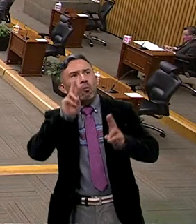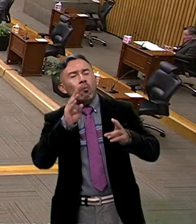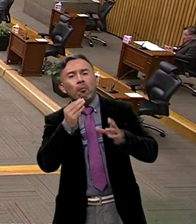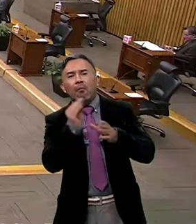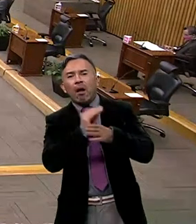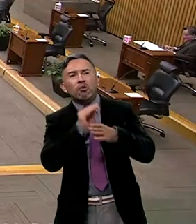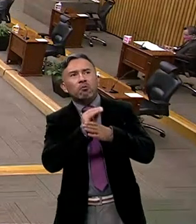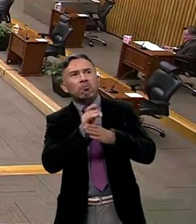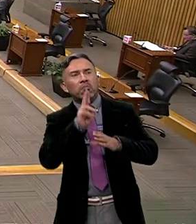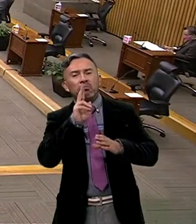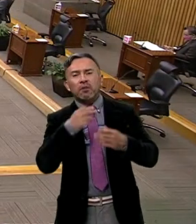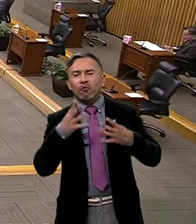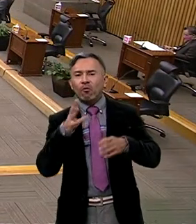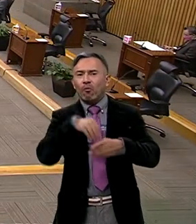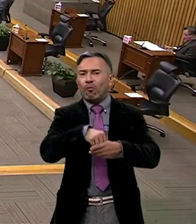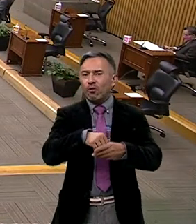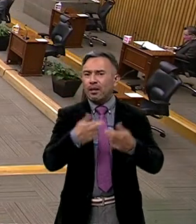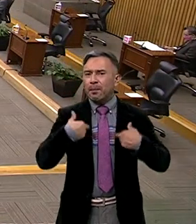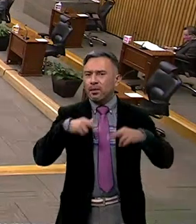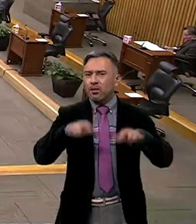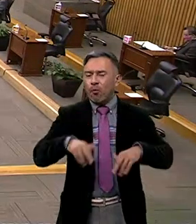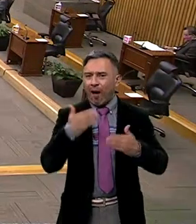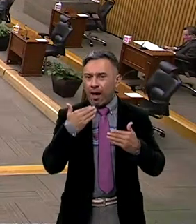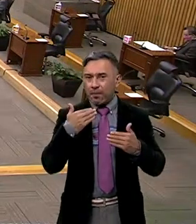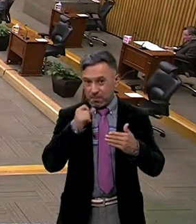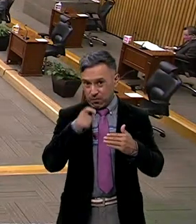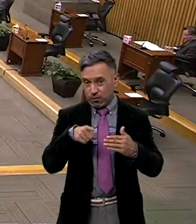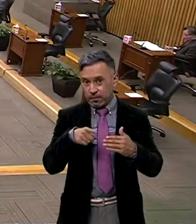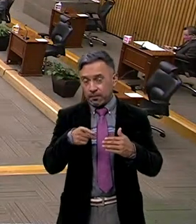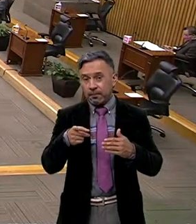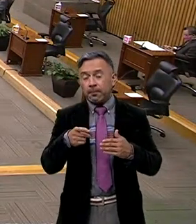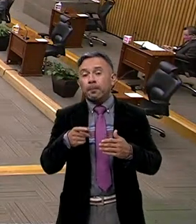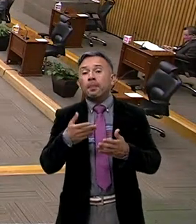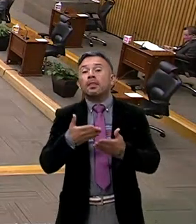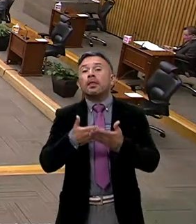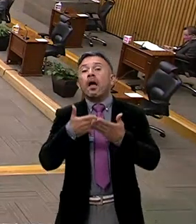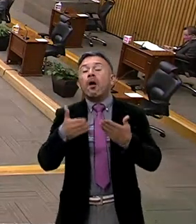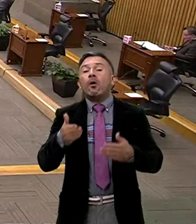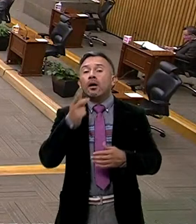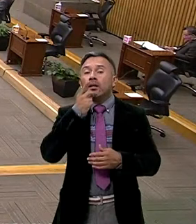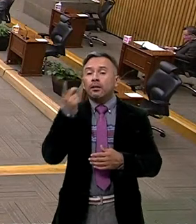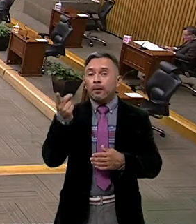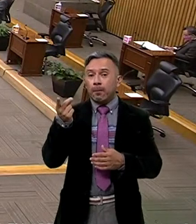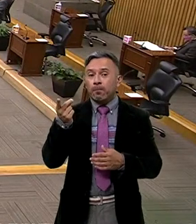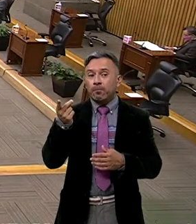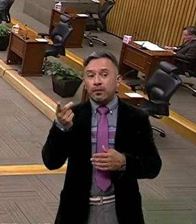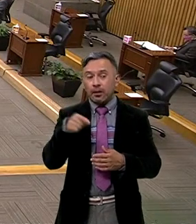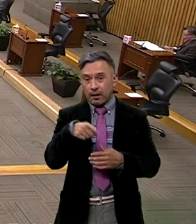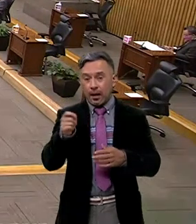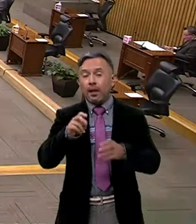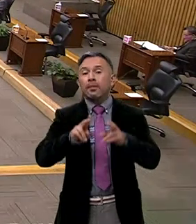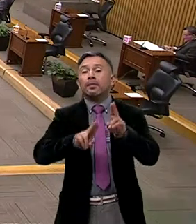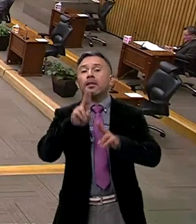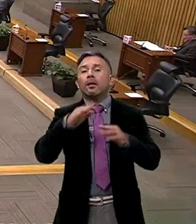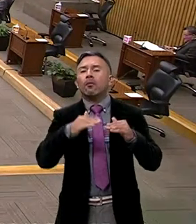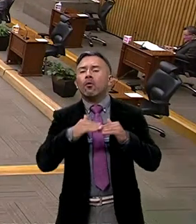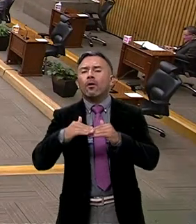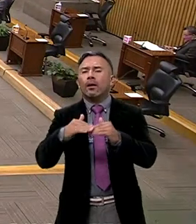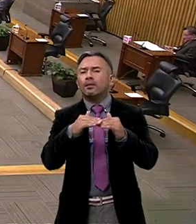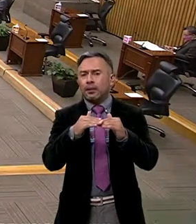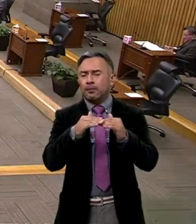señalan sus compañeros de partido ahora resulta dios que al apostarle a la democracia participativa